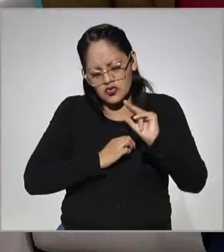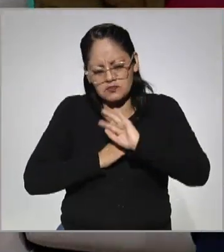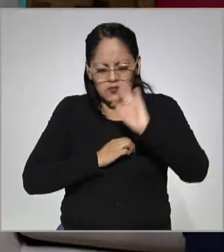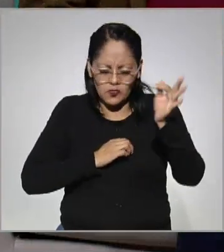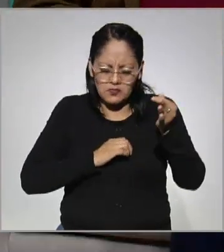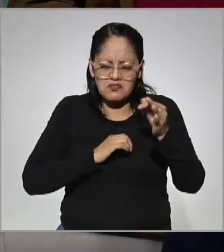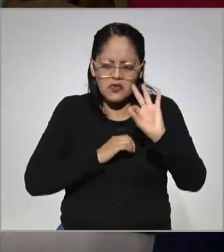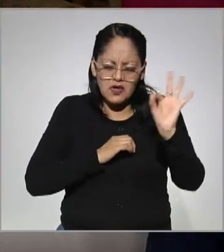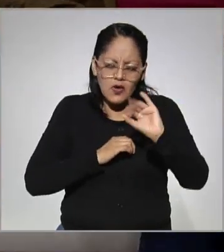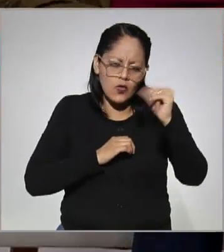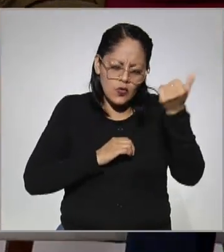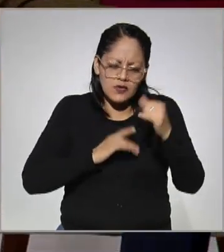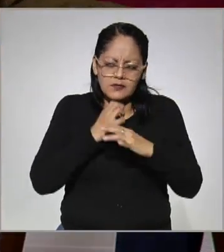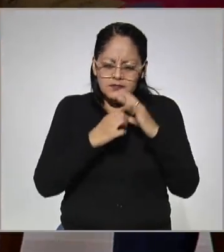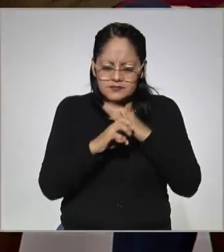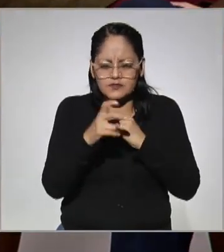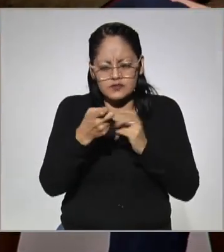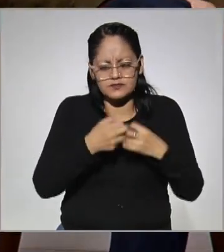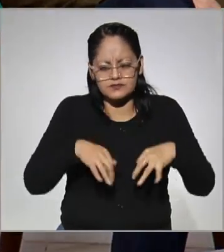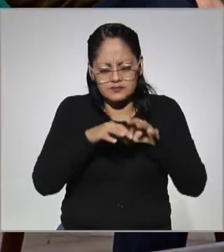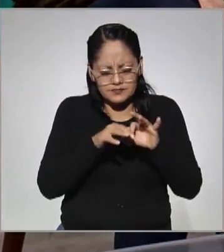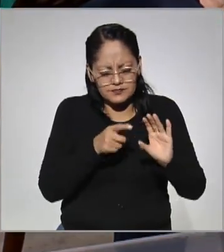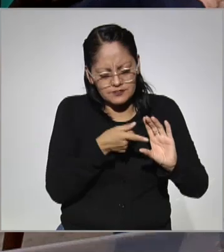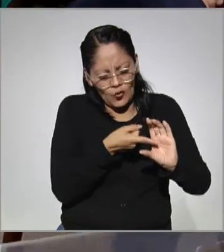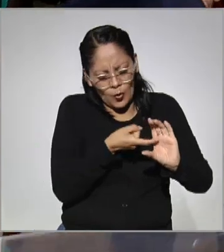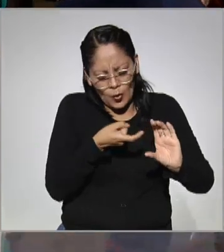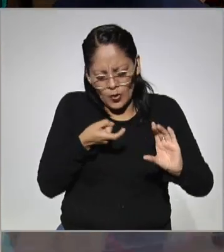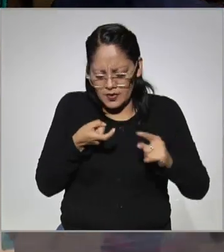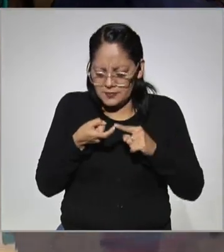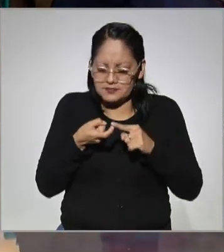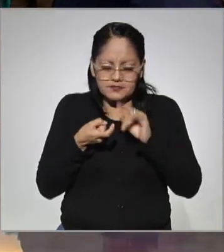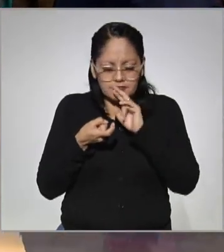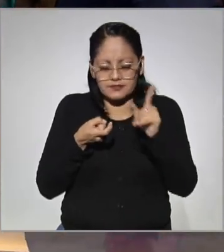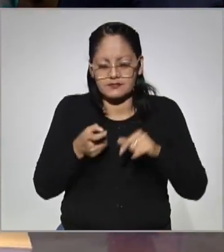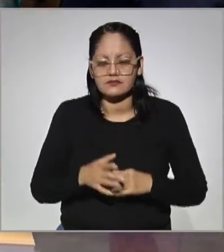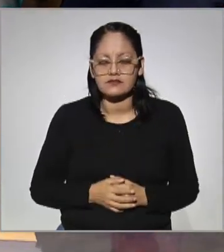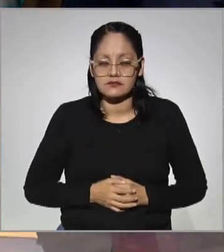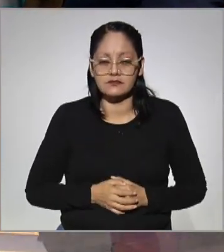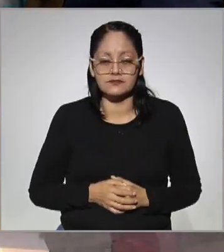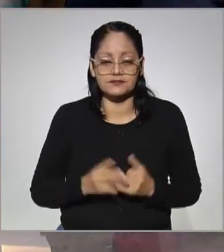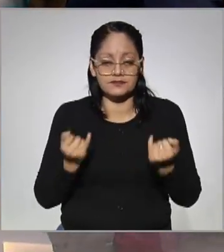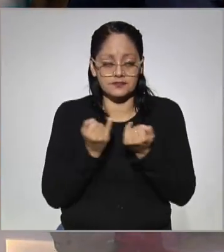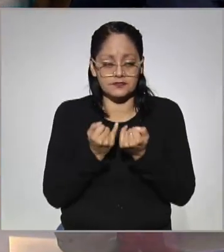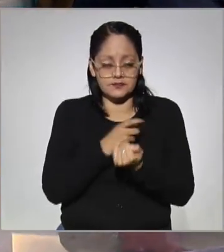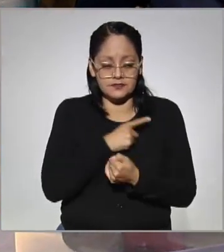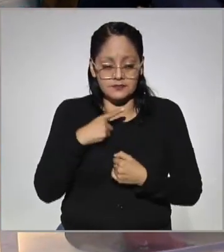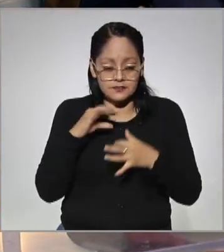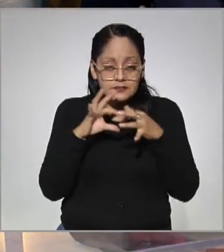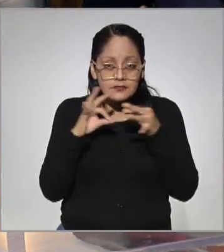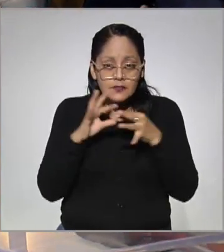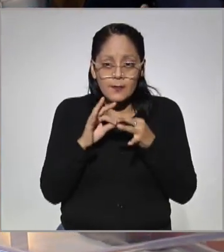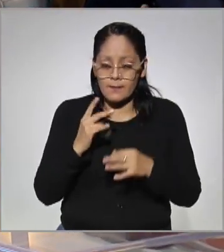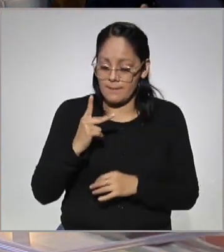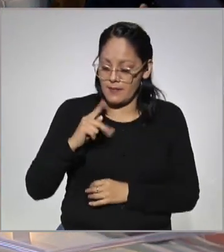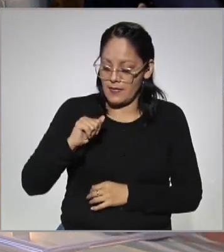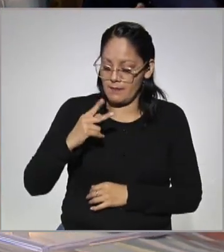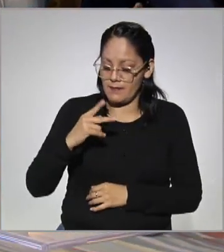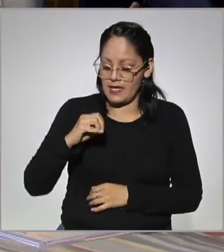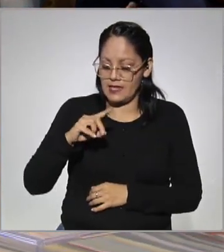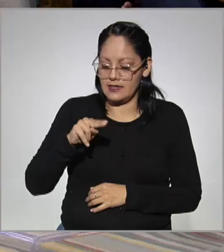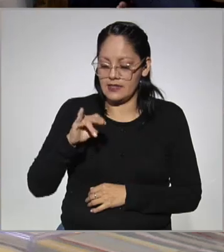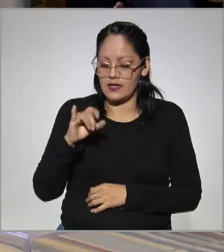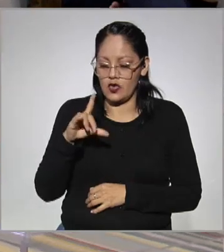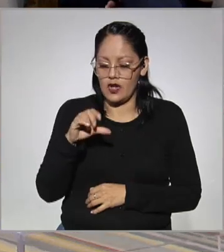eso es la importancia de hacer una biopsia. Así es. Sí, yo creo que eso es como muy importante igual puntualizarlo. El Papá Nicolau, las pruebas